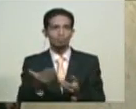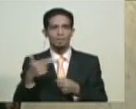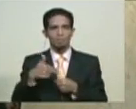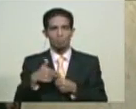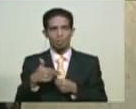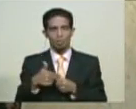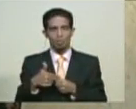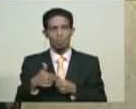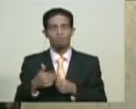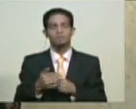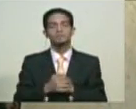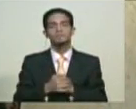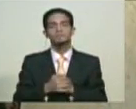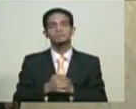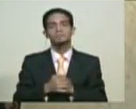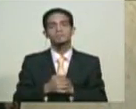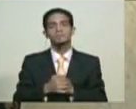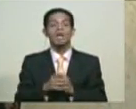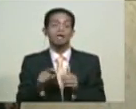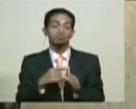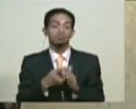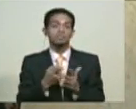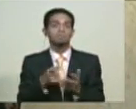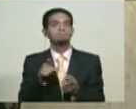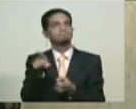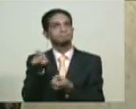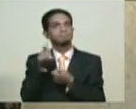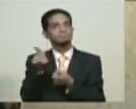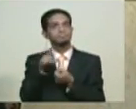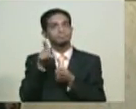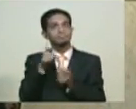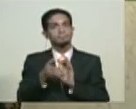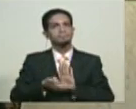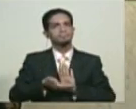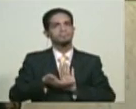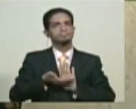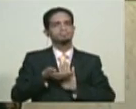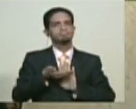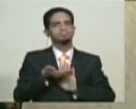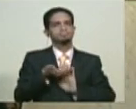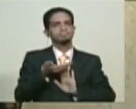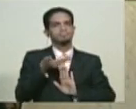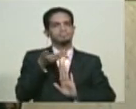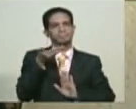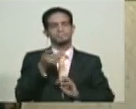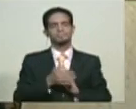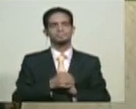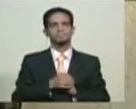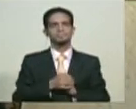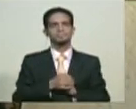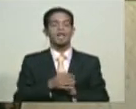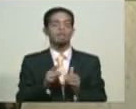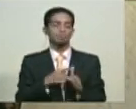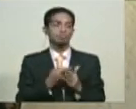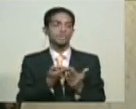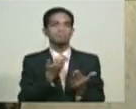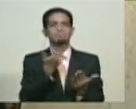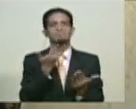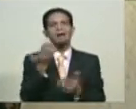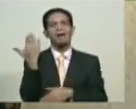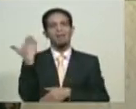Y tuvo un ingreso constante y creciente que le permitió encarar un